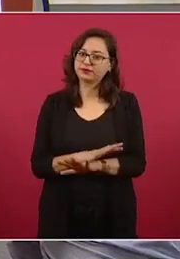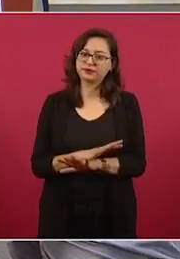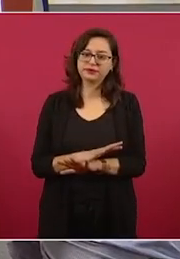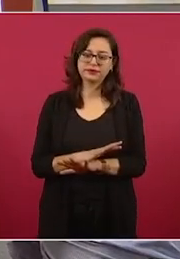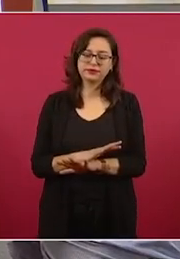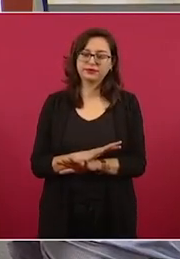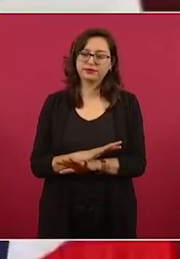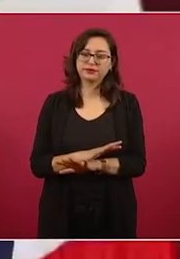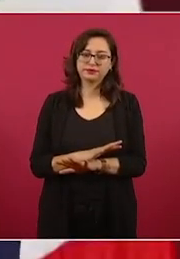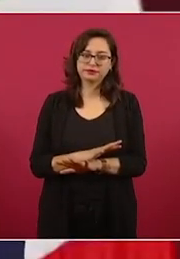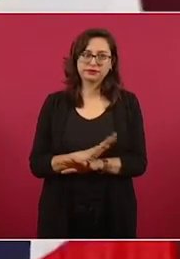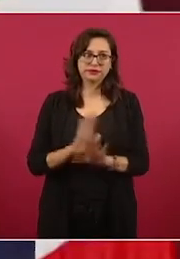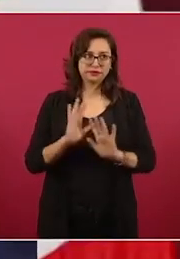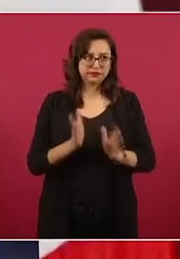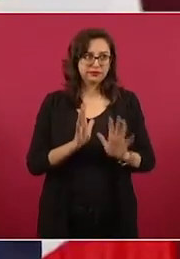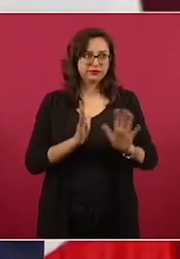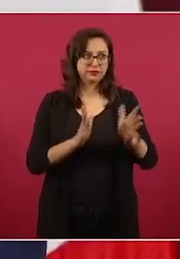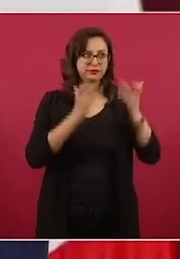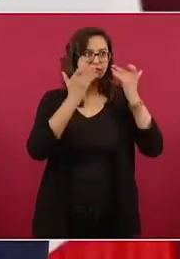lo estamos viendo.